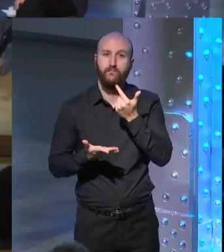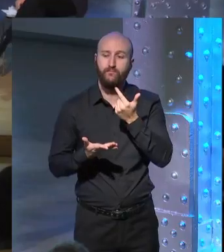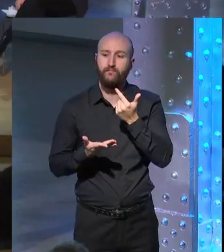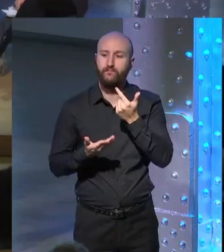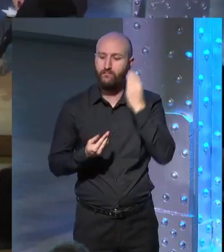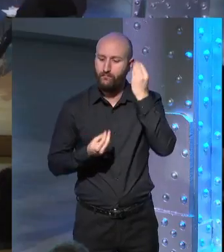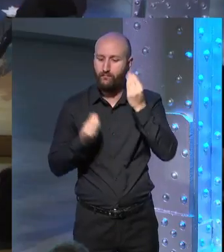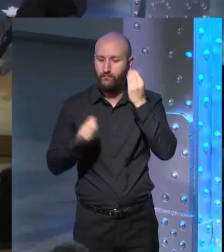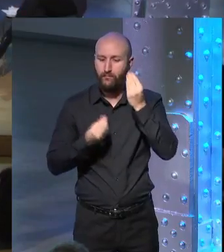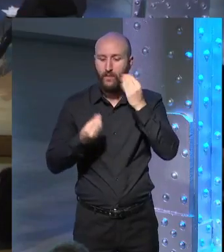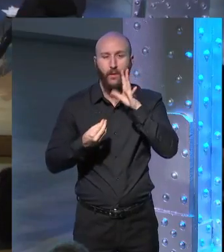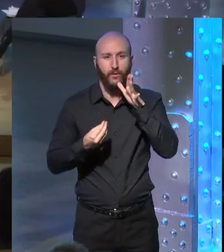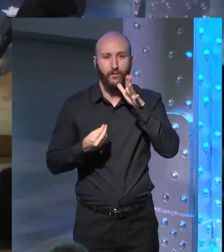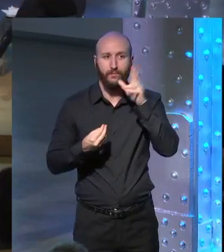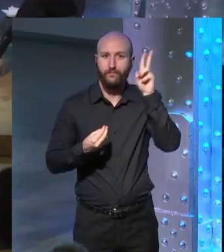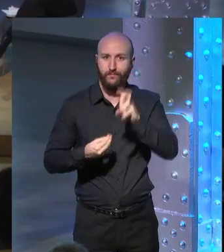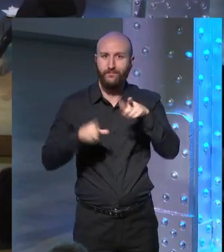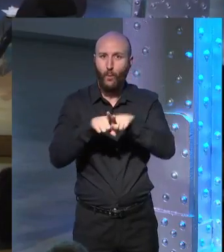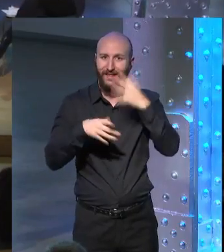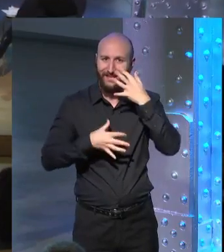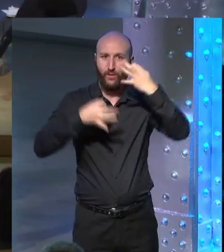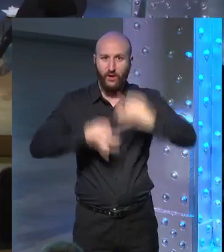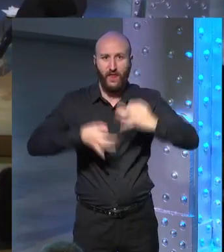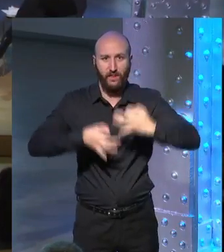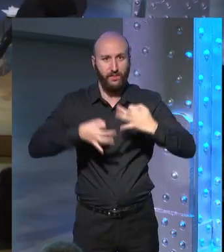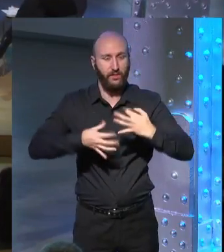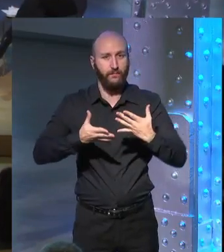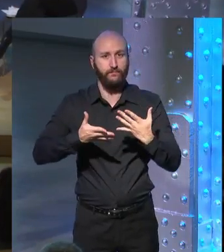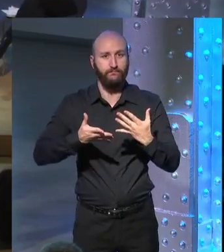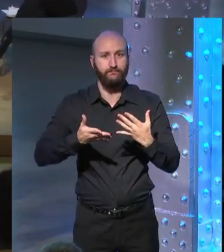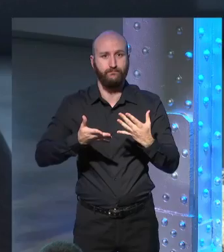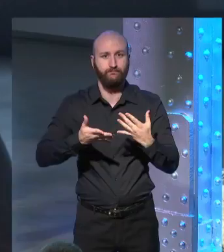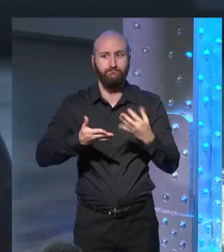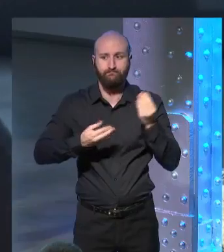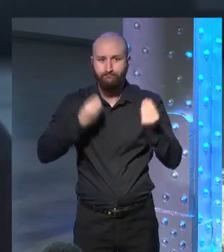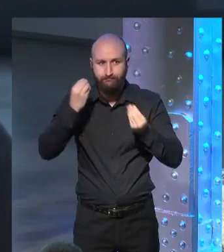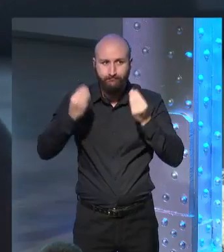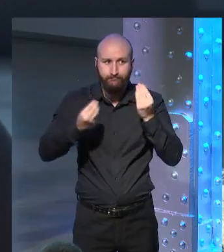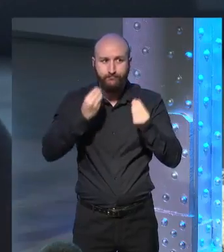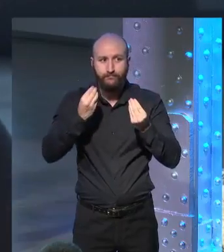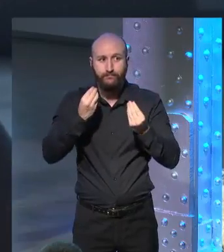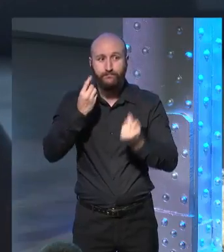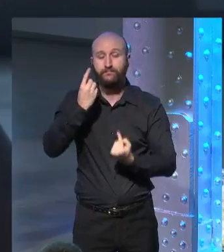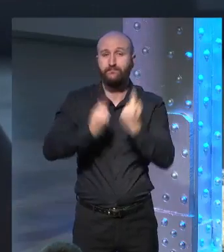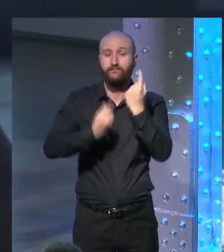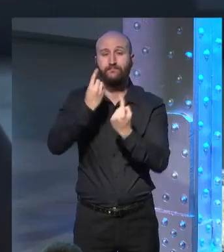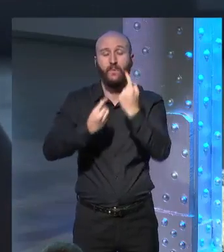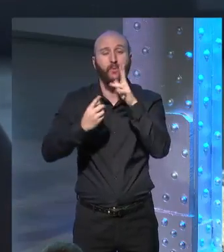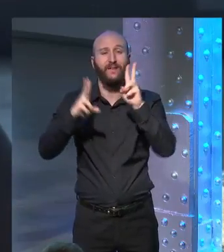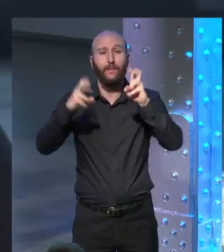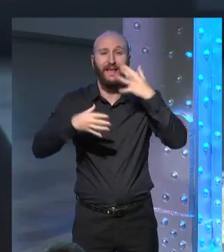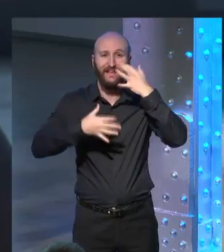como la pata de seguridad, ¿no? Seguridad. Entonces, en el mundo en el que me muevo, en el mundo de la